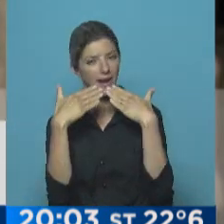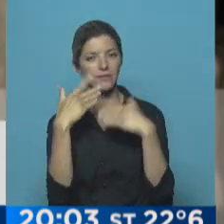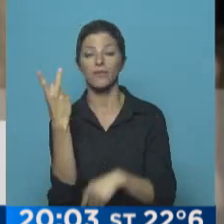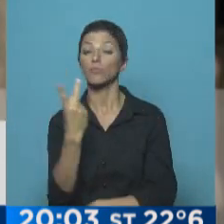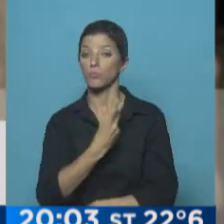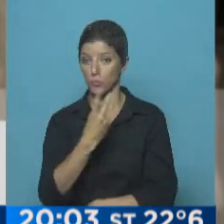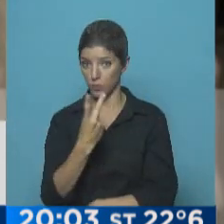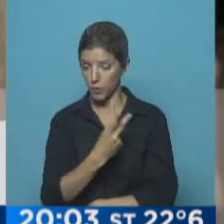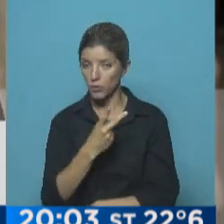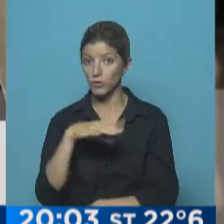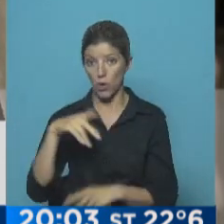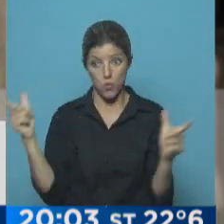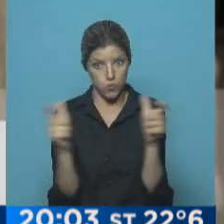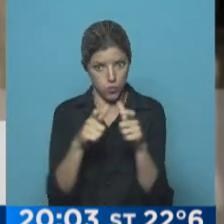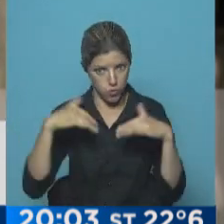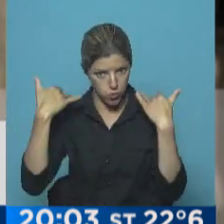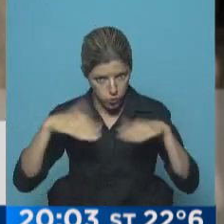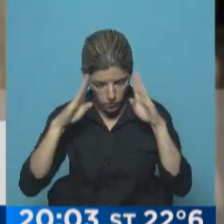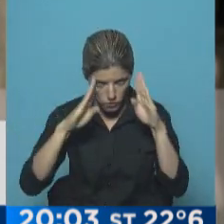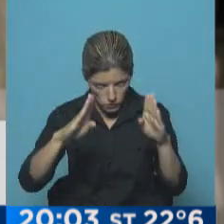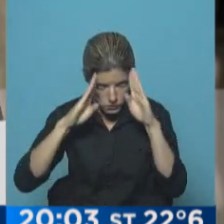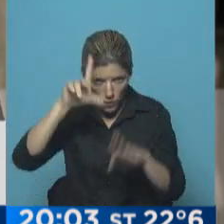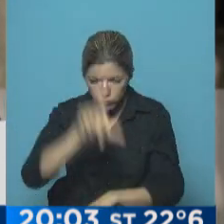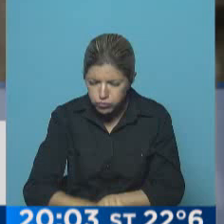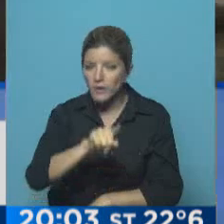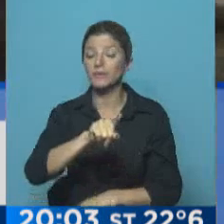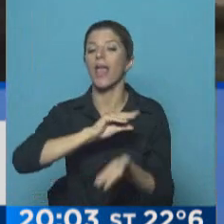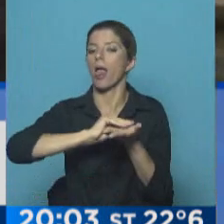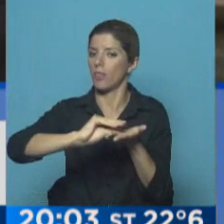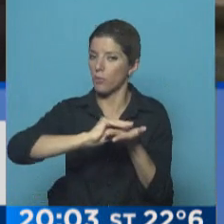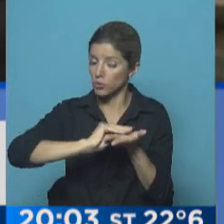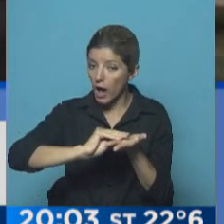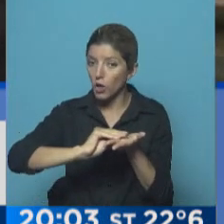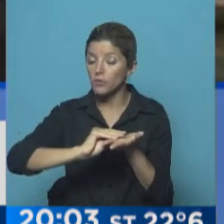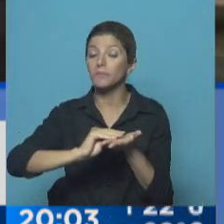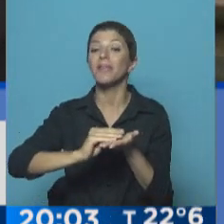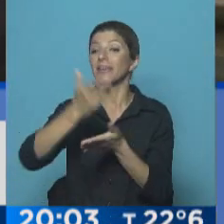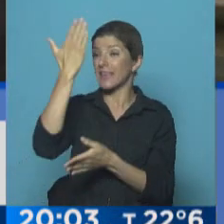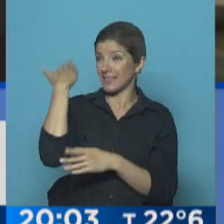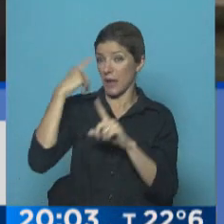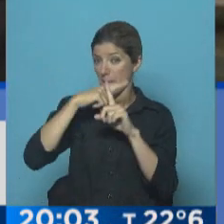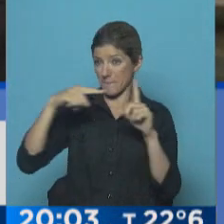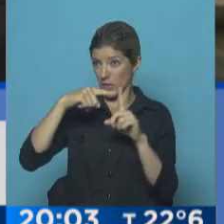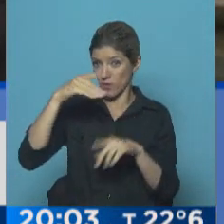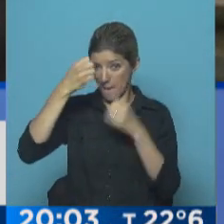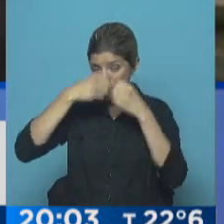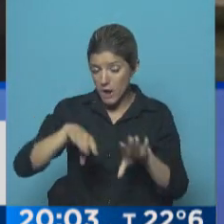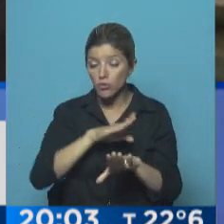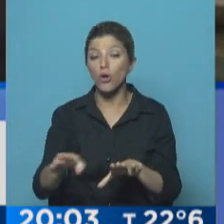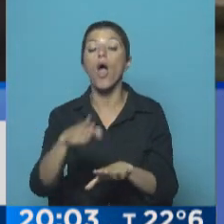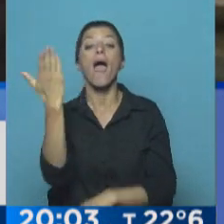una ardua sesión especial aquí en la Cámara de Diputados que comenzó pasado el mediodía cuando el Frente para la Victoria